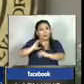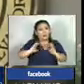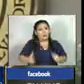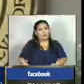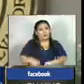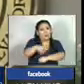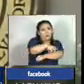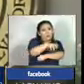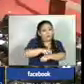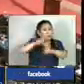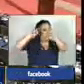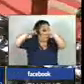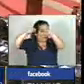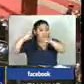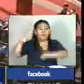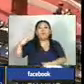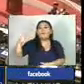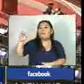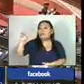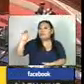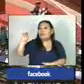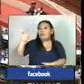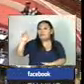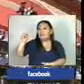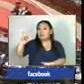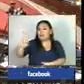imágenes de Roberto Martínez, Inmar Batres, Noticiero Hechos.